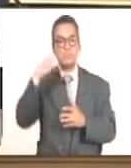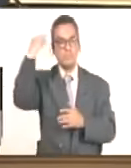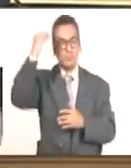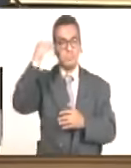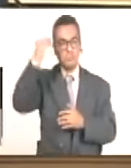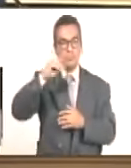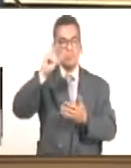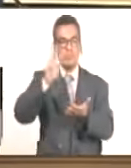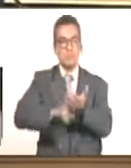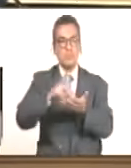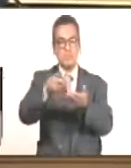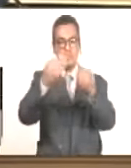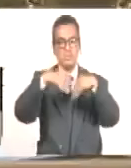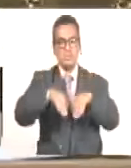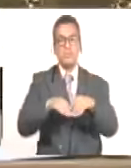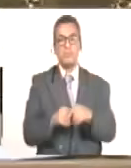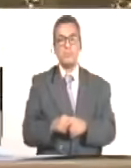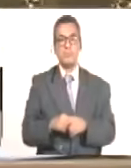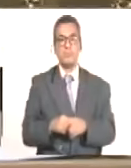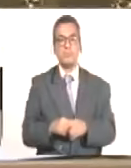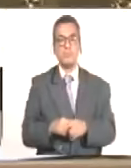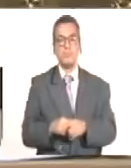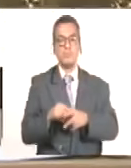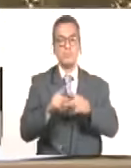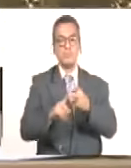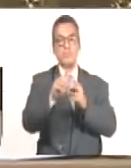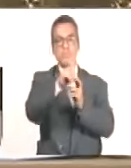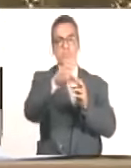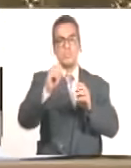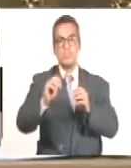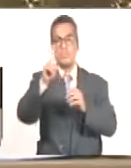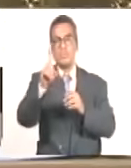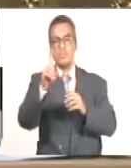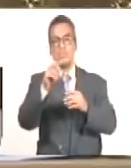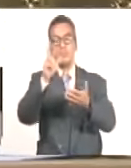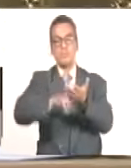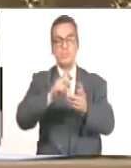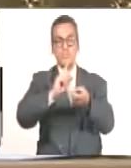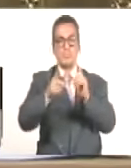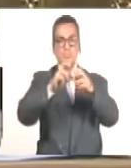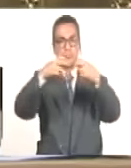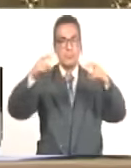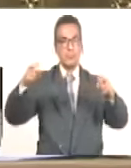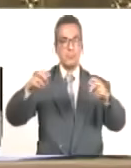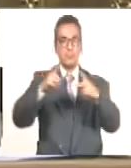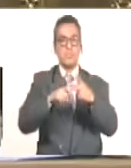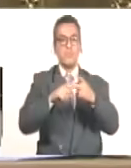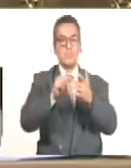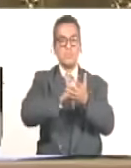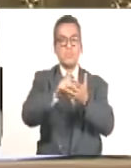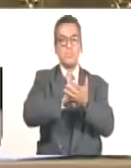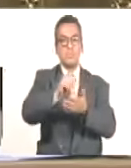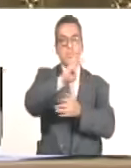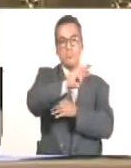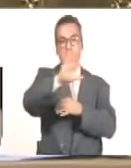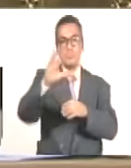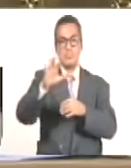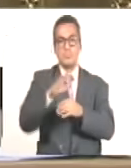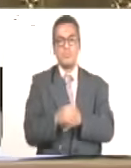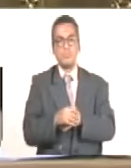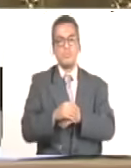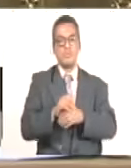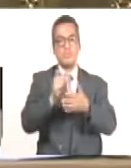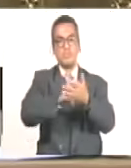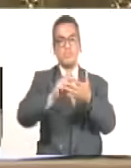Consideración, aprobado. Siguiente. 101º, se propone aprobar con modificación la denominación del epígrafe del artículo 45, el cual